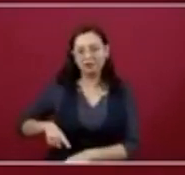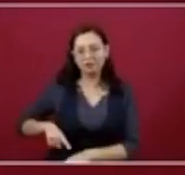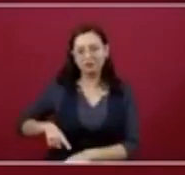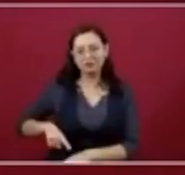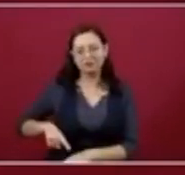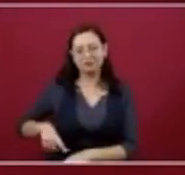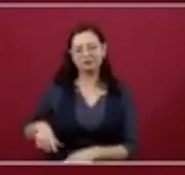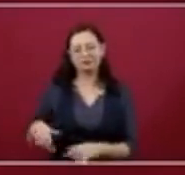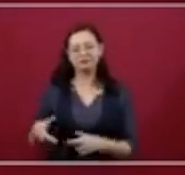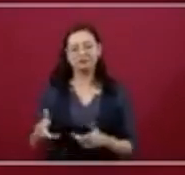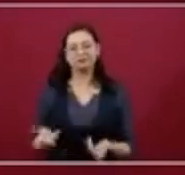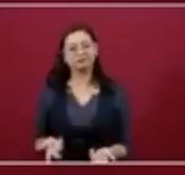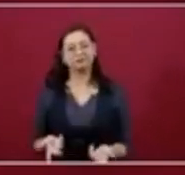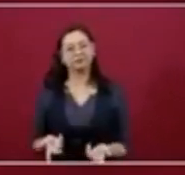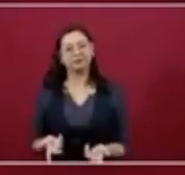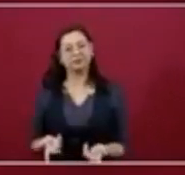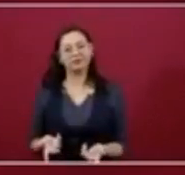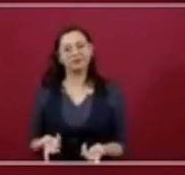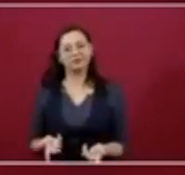y las